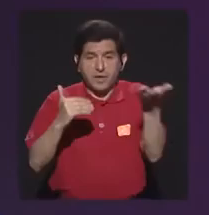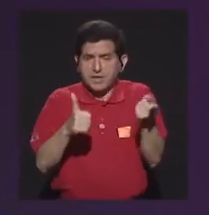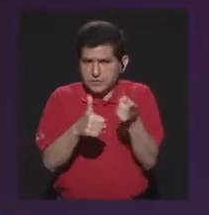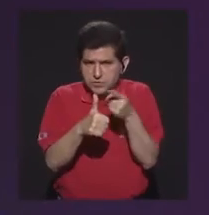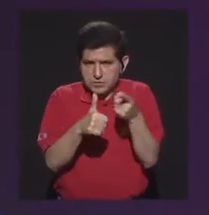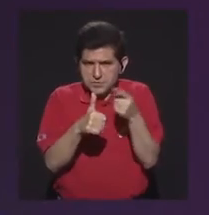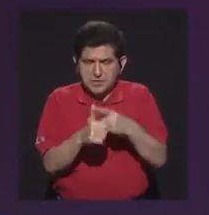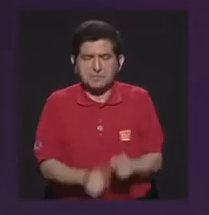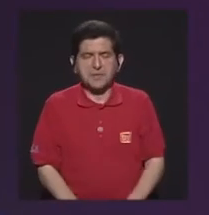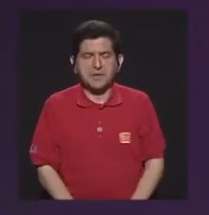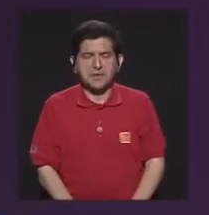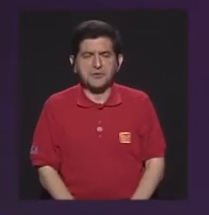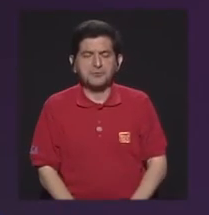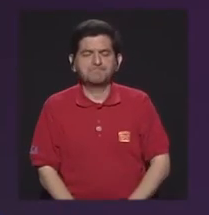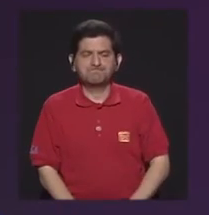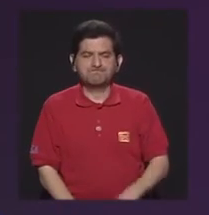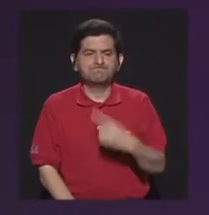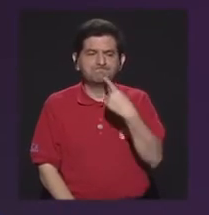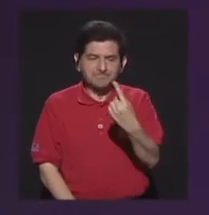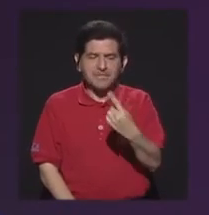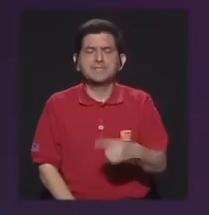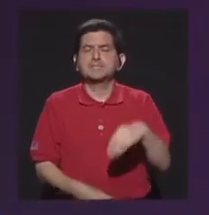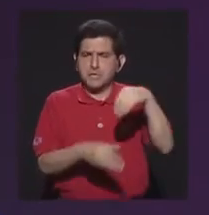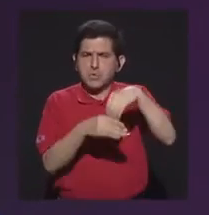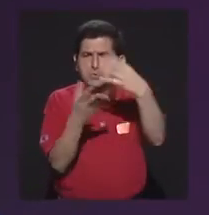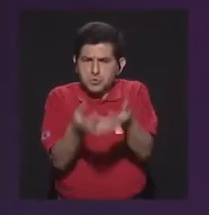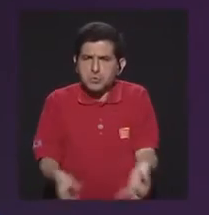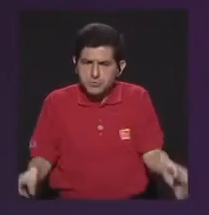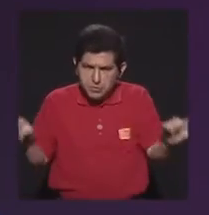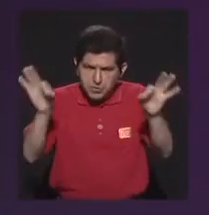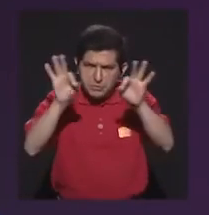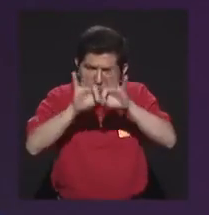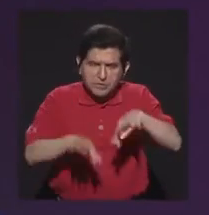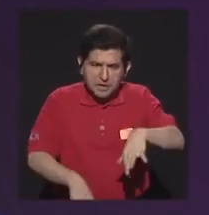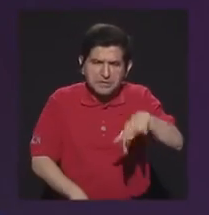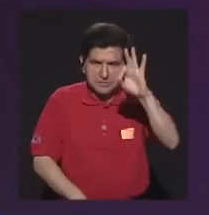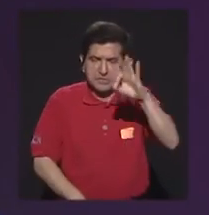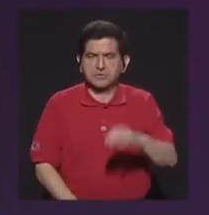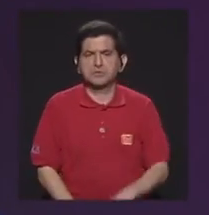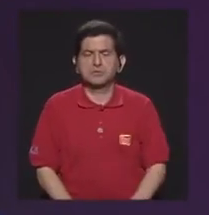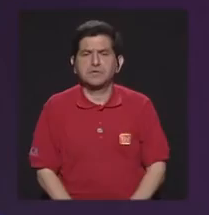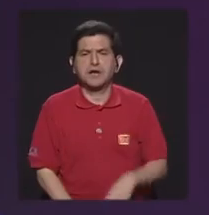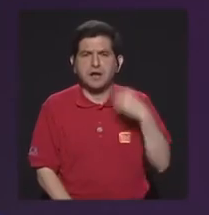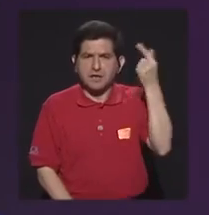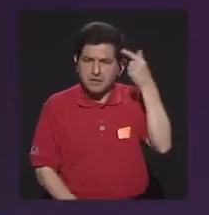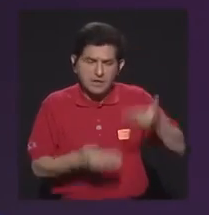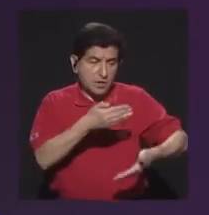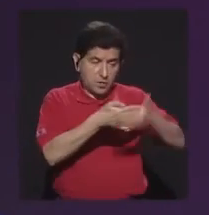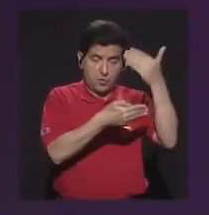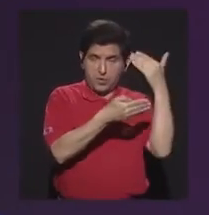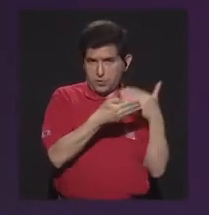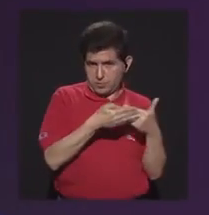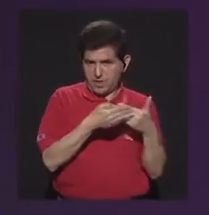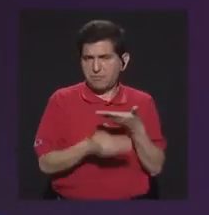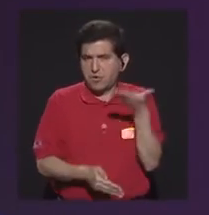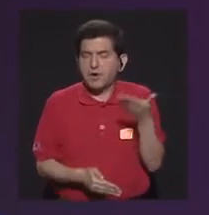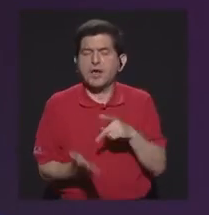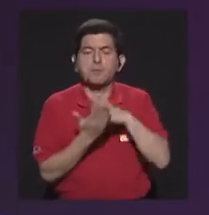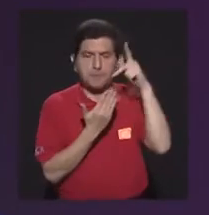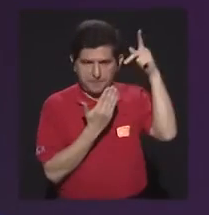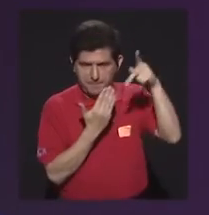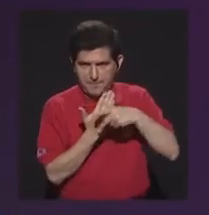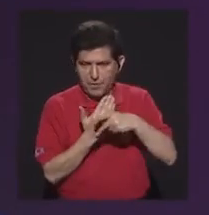principio reconoce como uno de los grandes aportes que encuentra de la administración anterior es justamente el